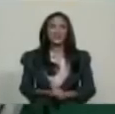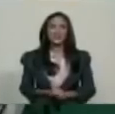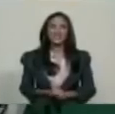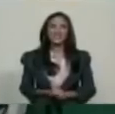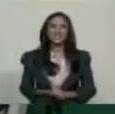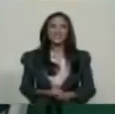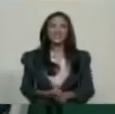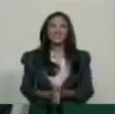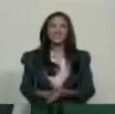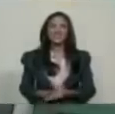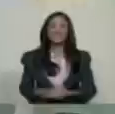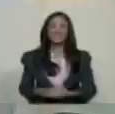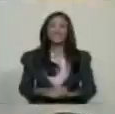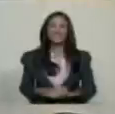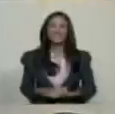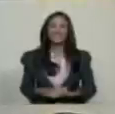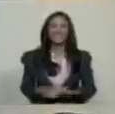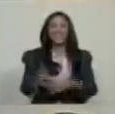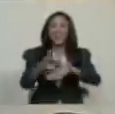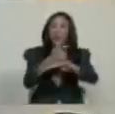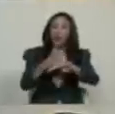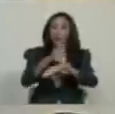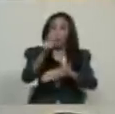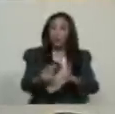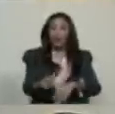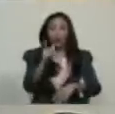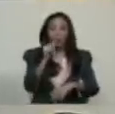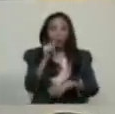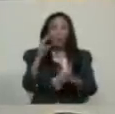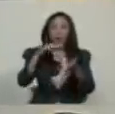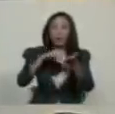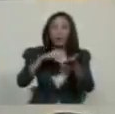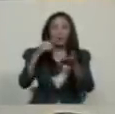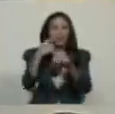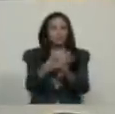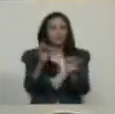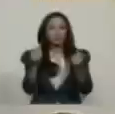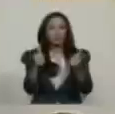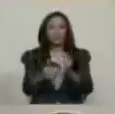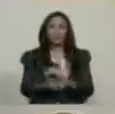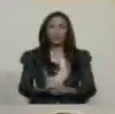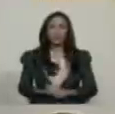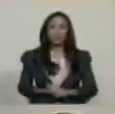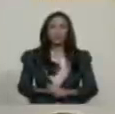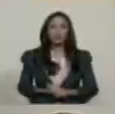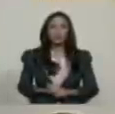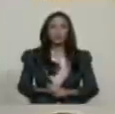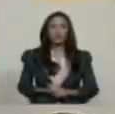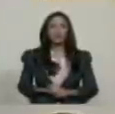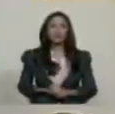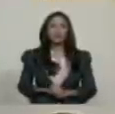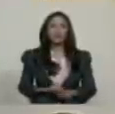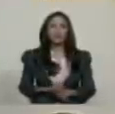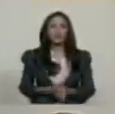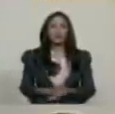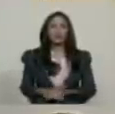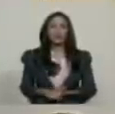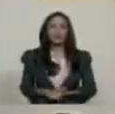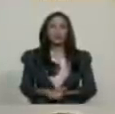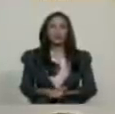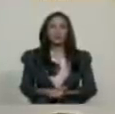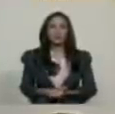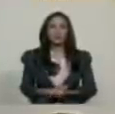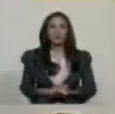olvidó, al gobernador Héctor Rodríguez en Miranda, que lo está haciendo también, liderazgo renovador, y además